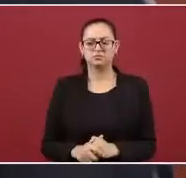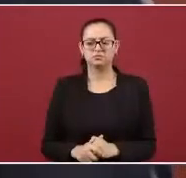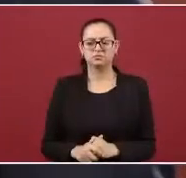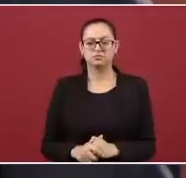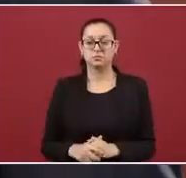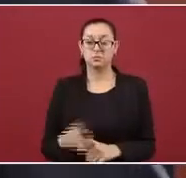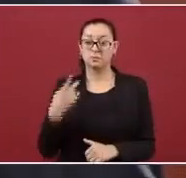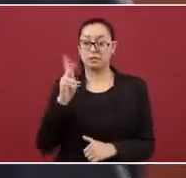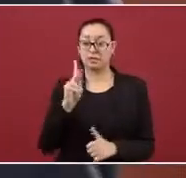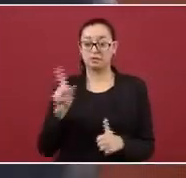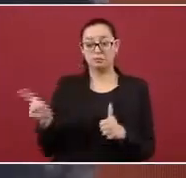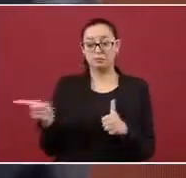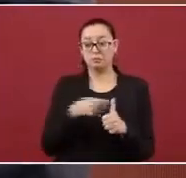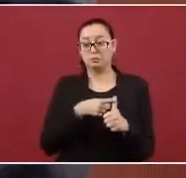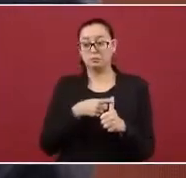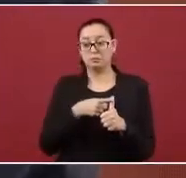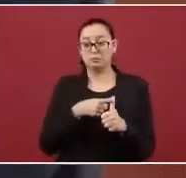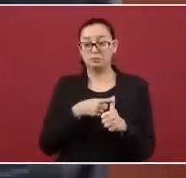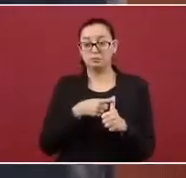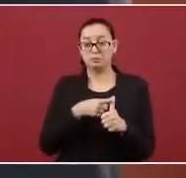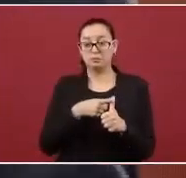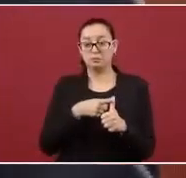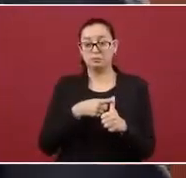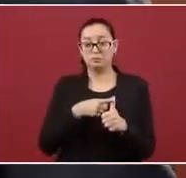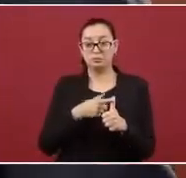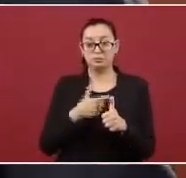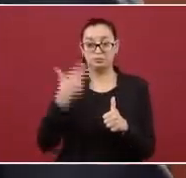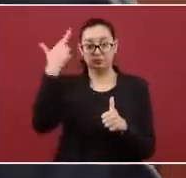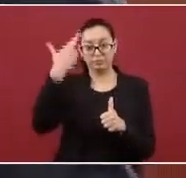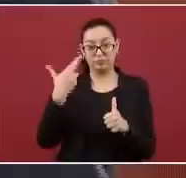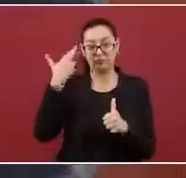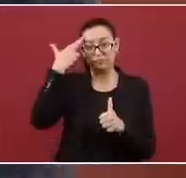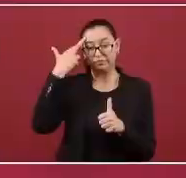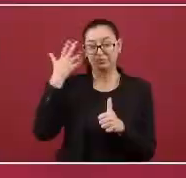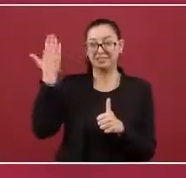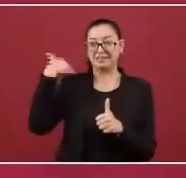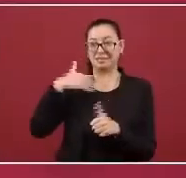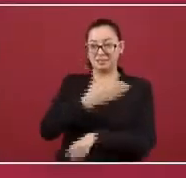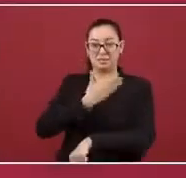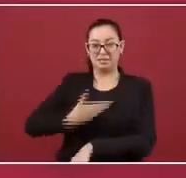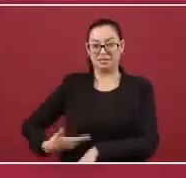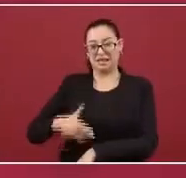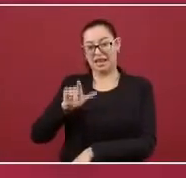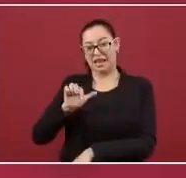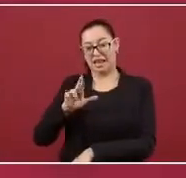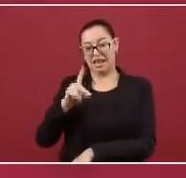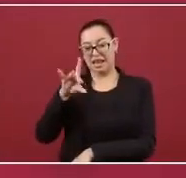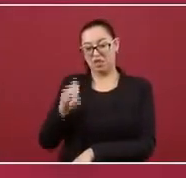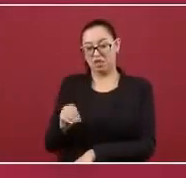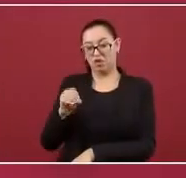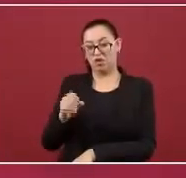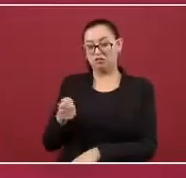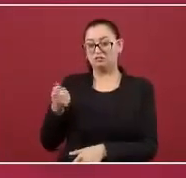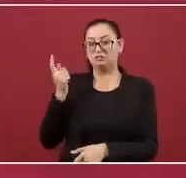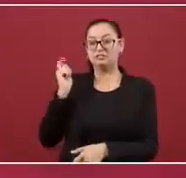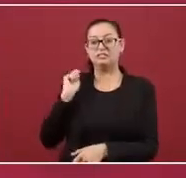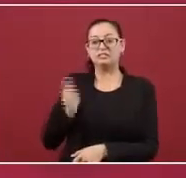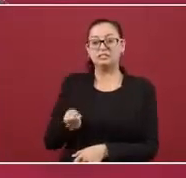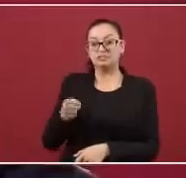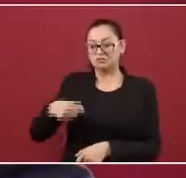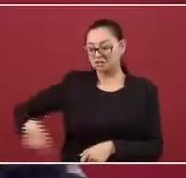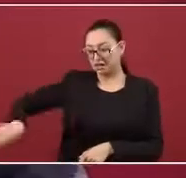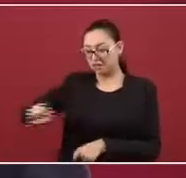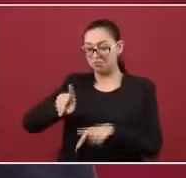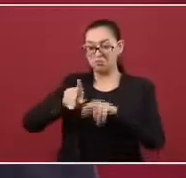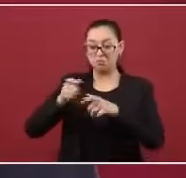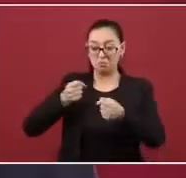máxima atribuida al presidente Lerdo de que la prensa se regula con la prensa. Nosotros no